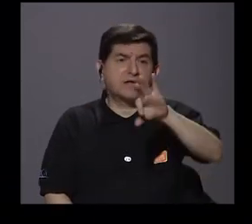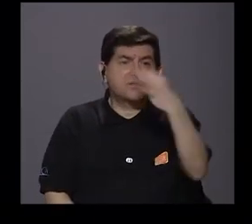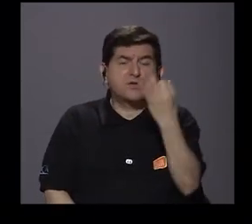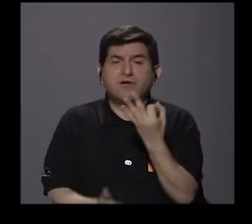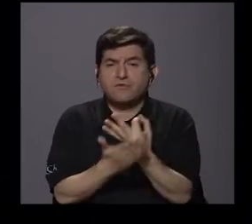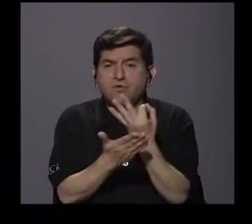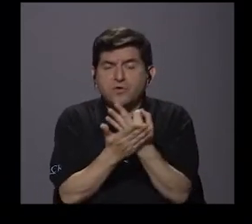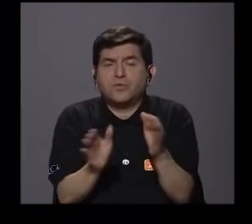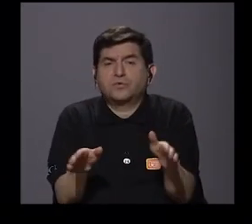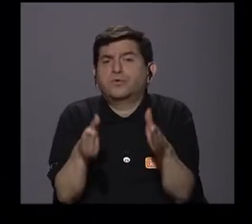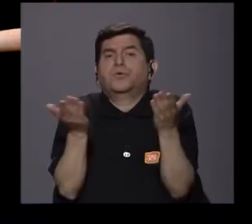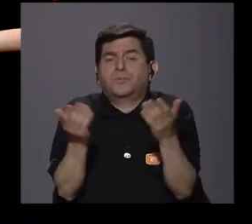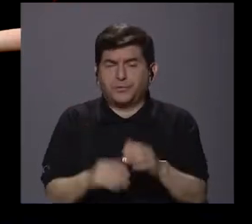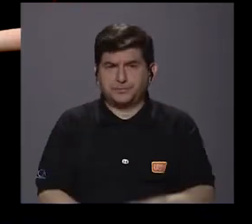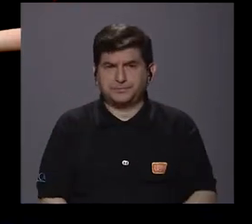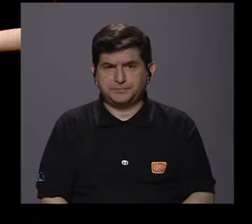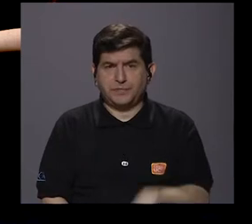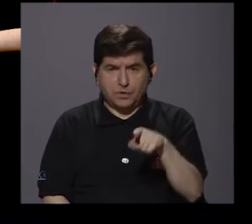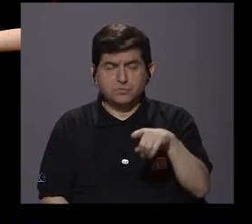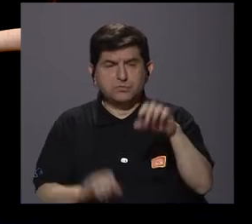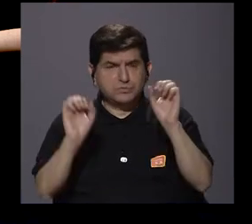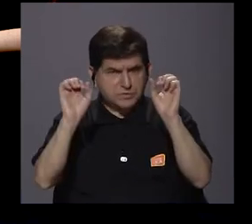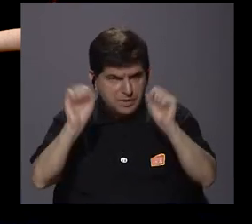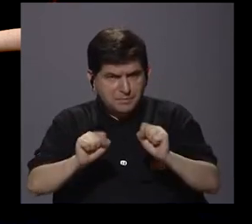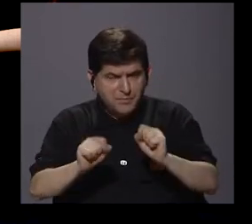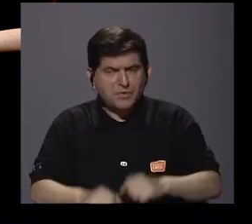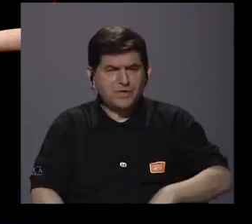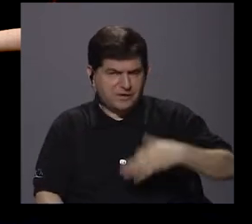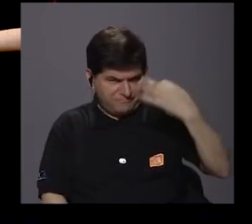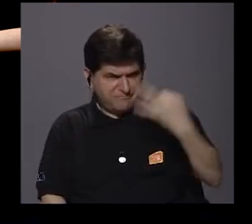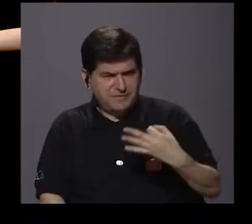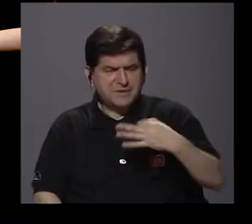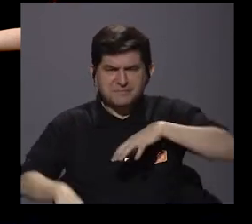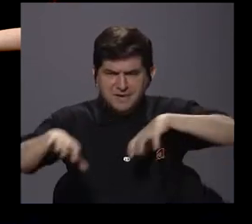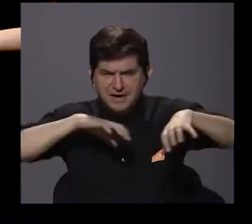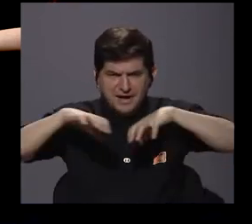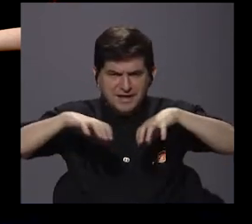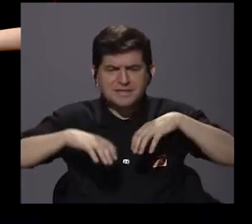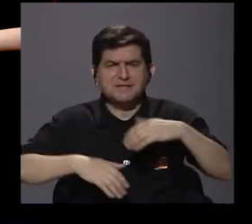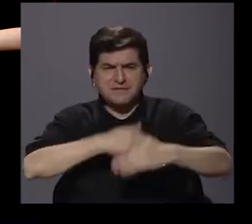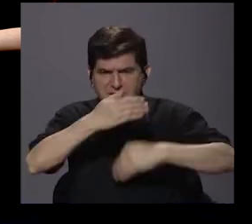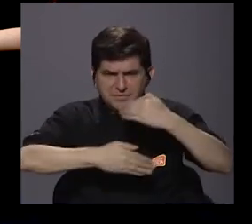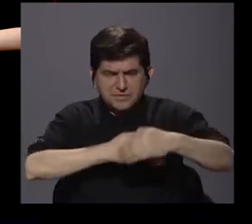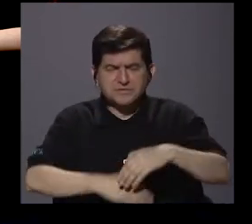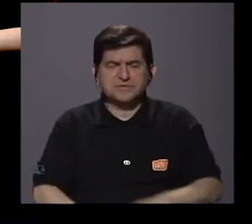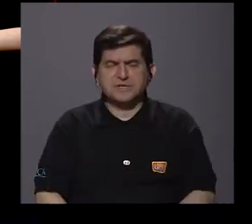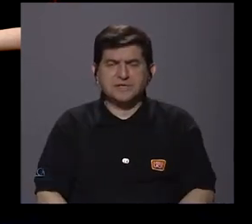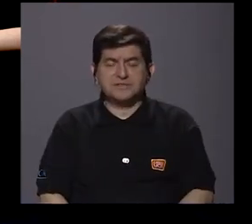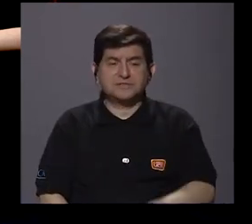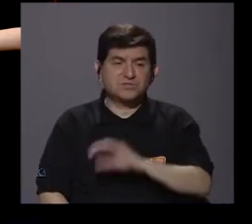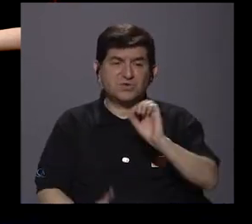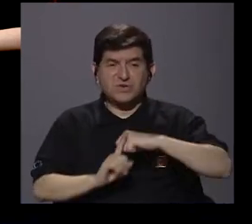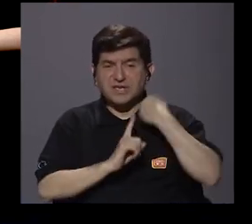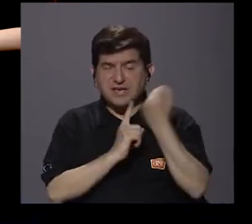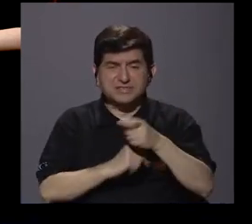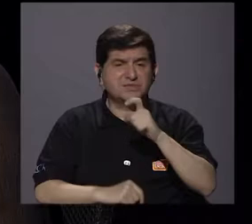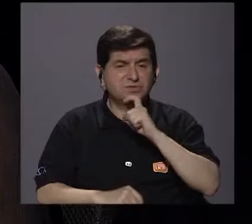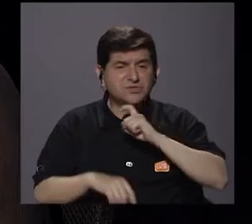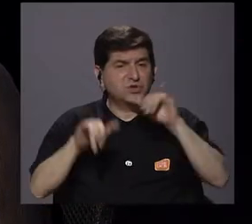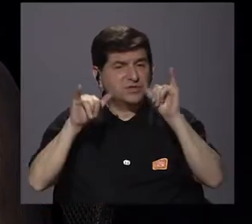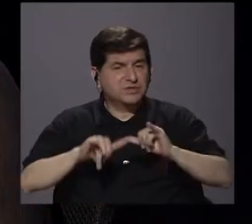un financiamiento, doña Tatiana? ¿Cómo logra uno consolidar el activismo versus esa posibilidad de